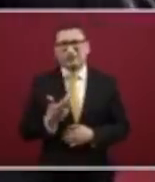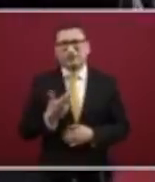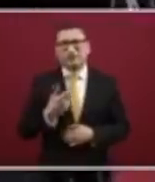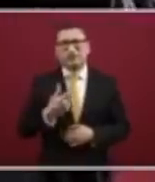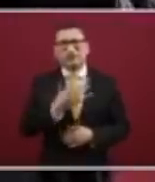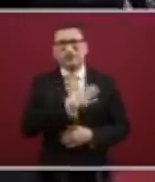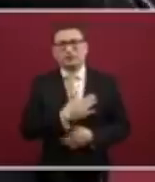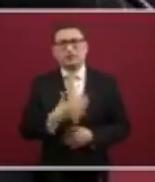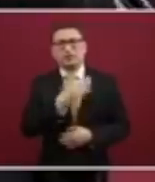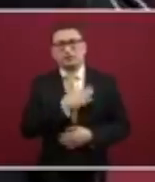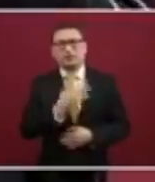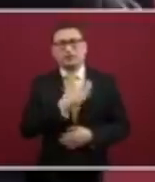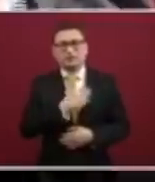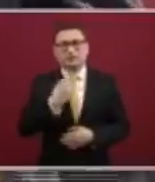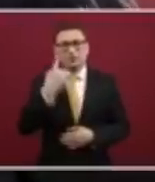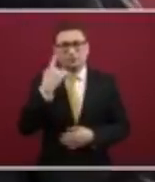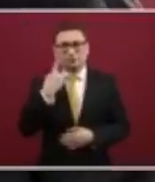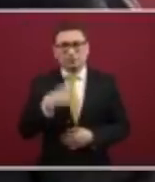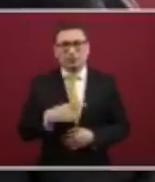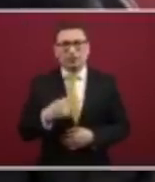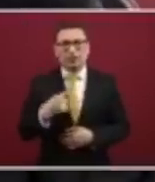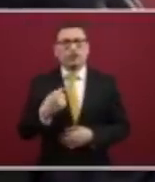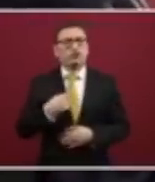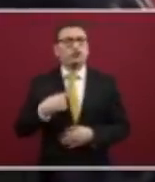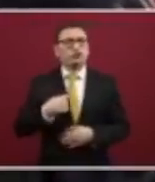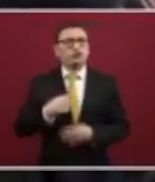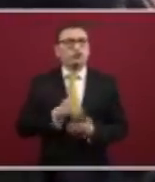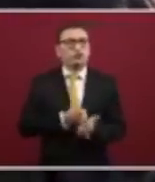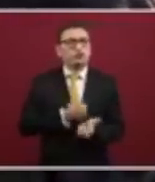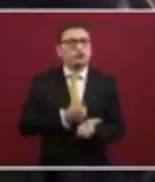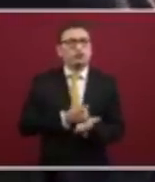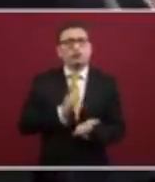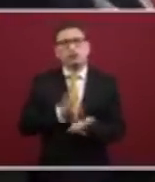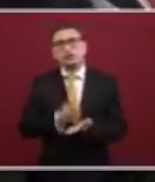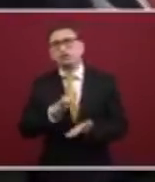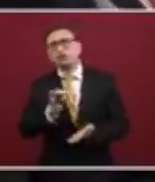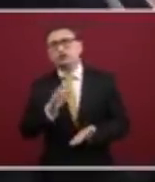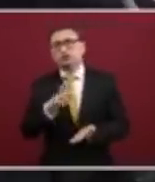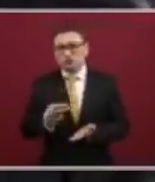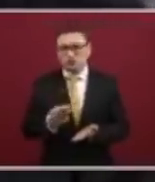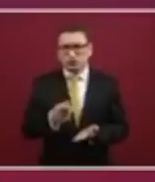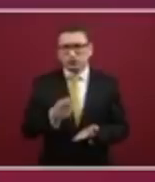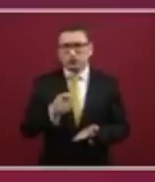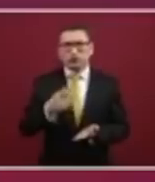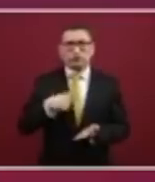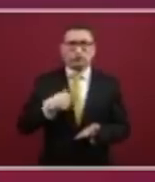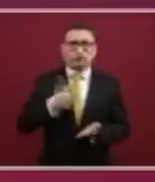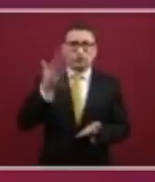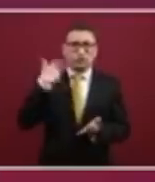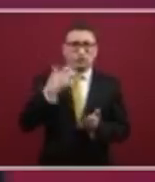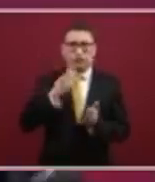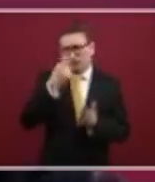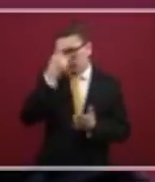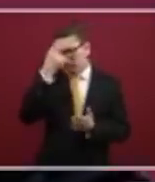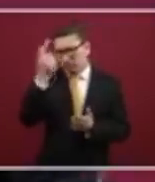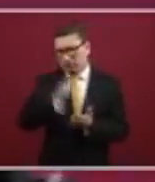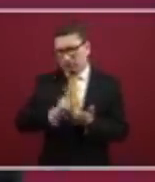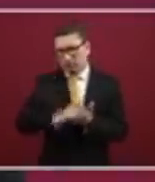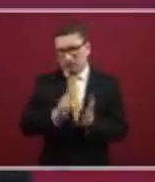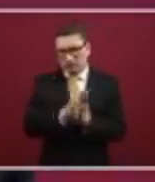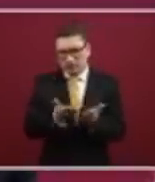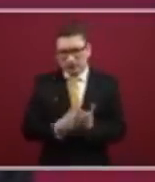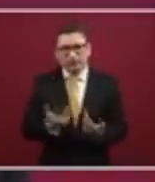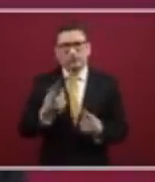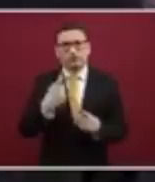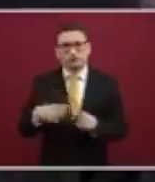para encontrar de que no pagaba yo mis impuestos, de los libros que escribía, y siempre